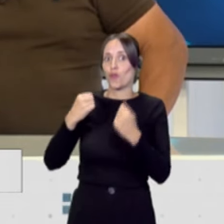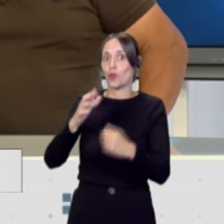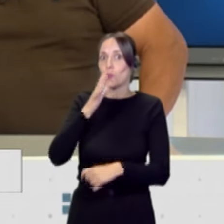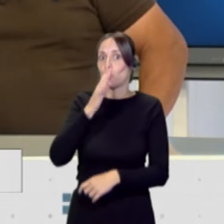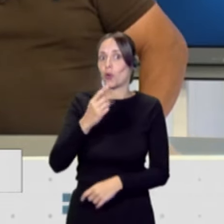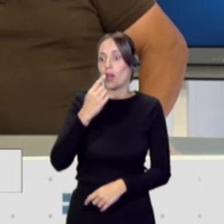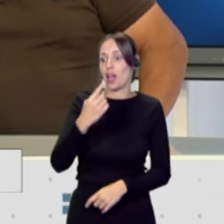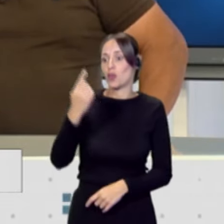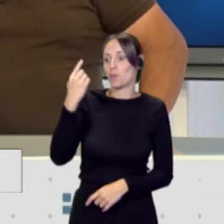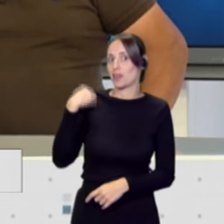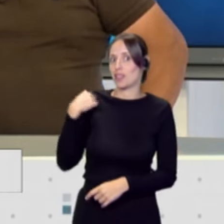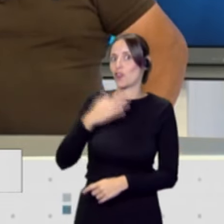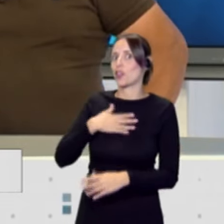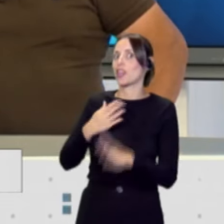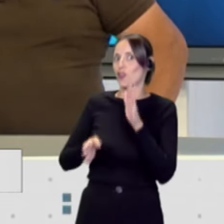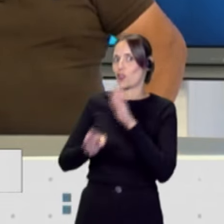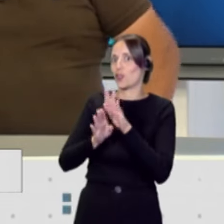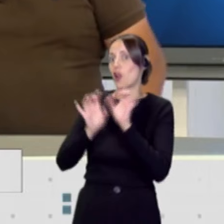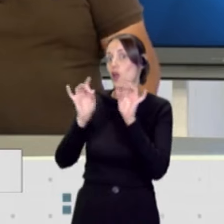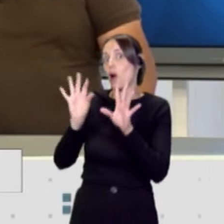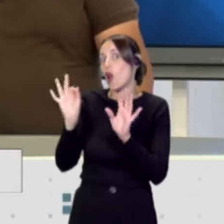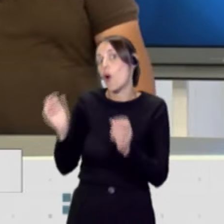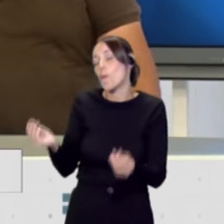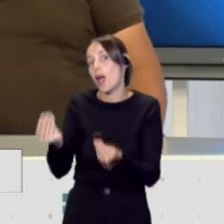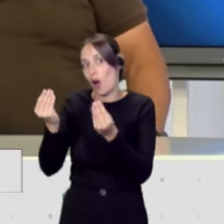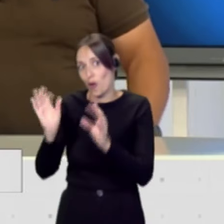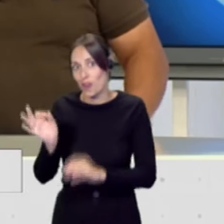bajar. No, por supuesto.